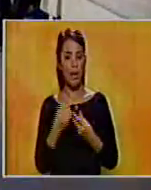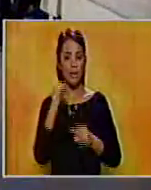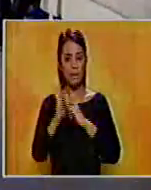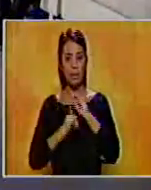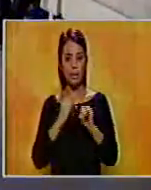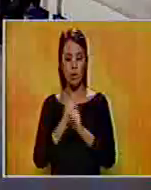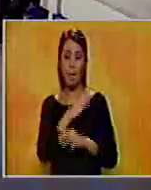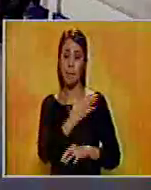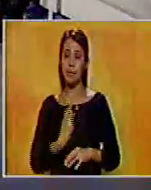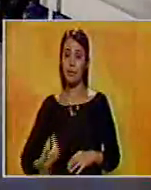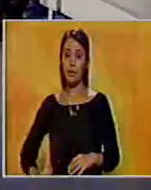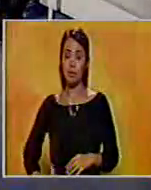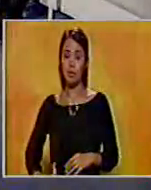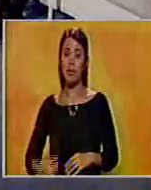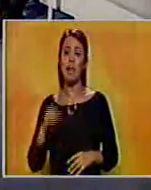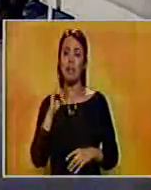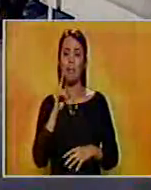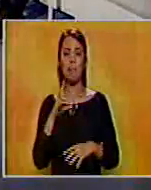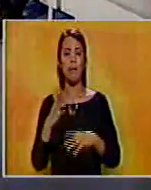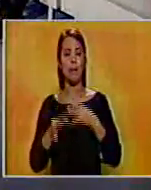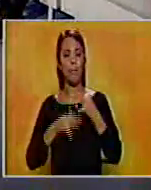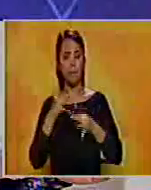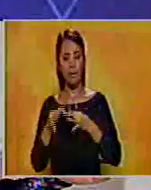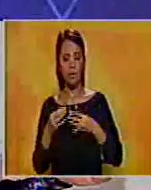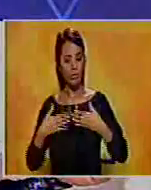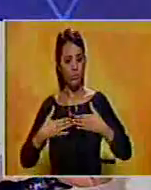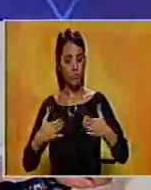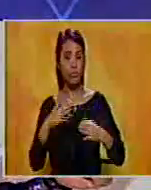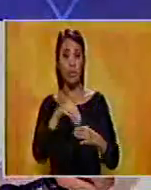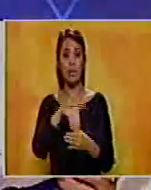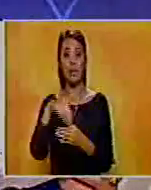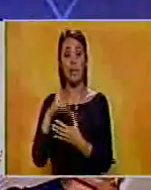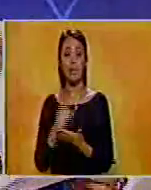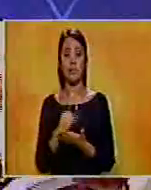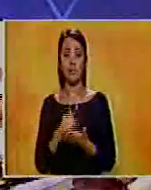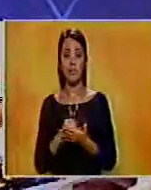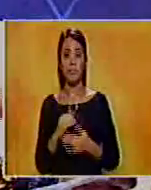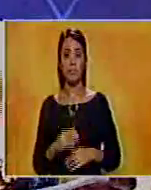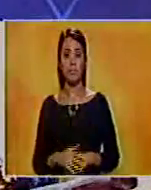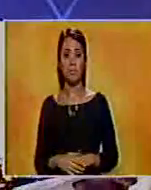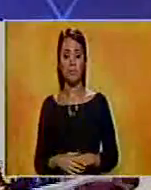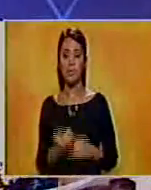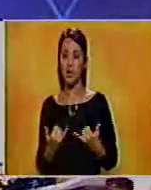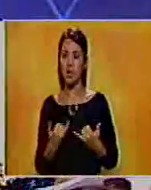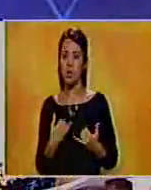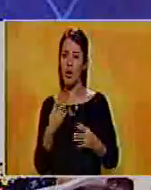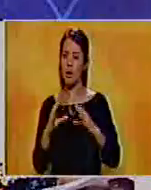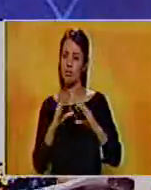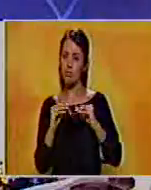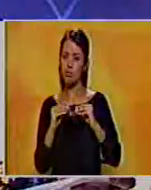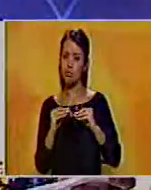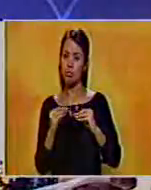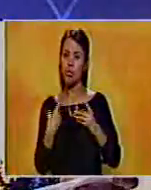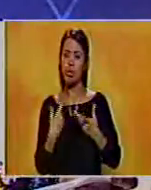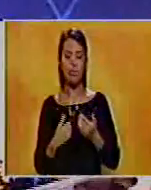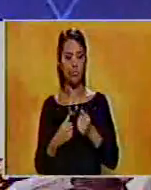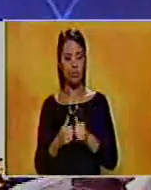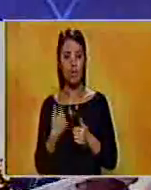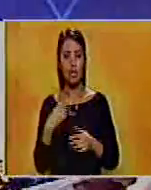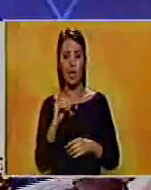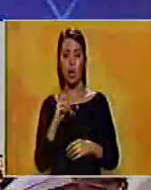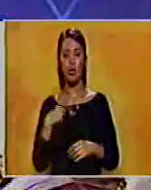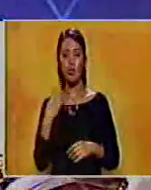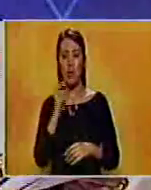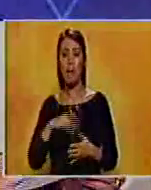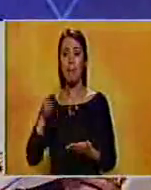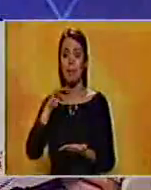a las presidenciales. Habló sobre mantener abierto el registro electoral permanente. Recientemente se habló sobre la reapertura del consulado de Venezuela en